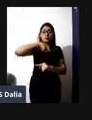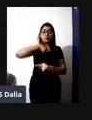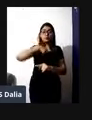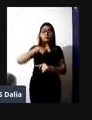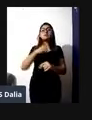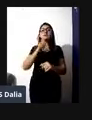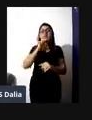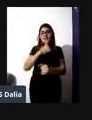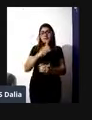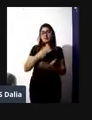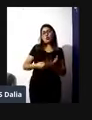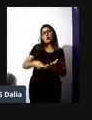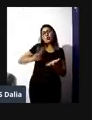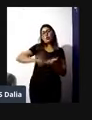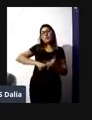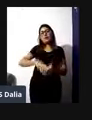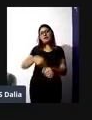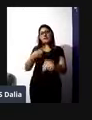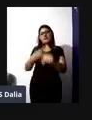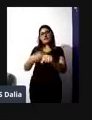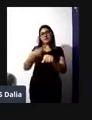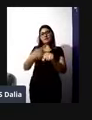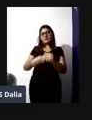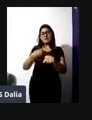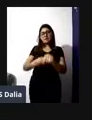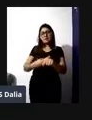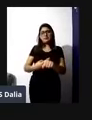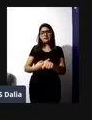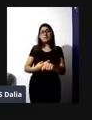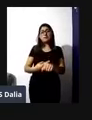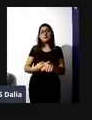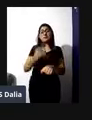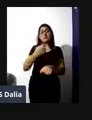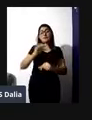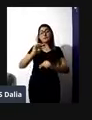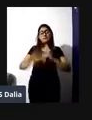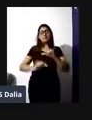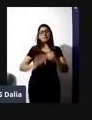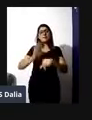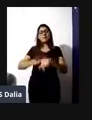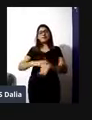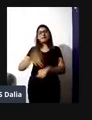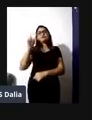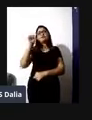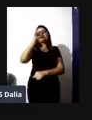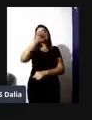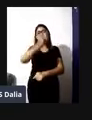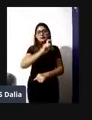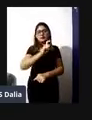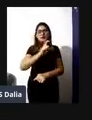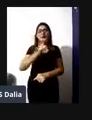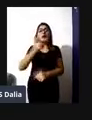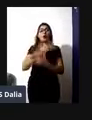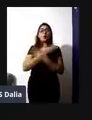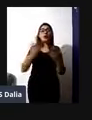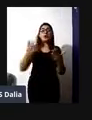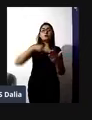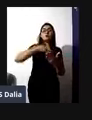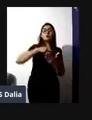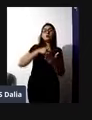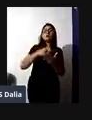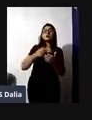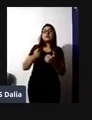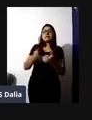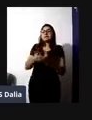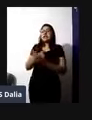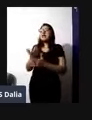que son crónicas y eso lo complica. Y más porque no podemos salir, no podemos ir a un médico o